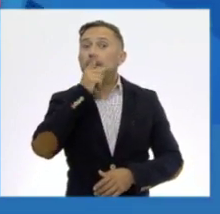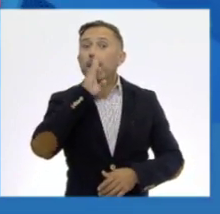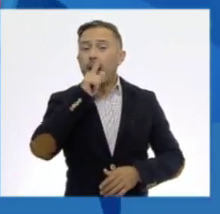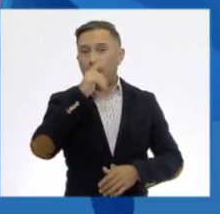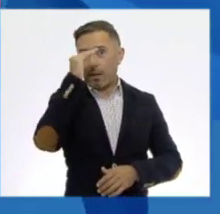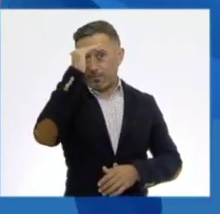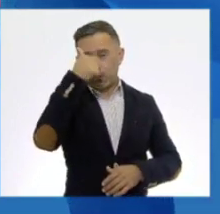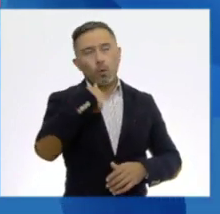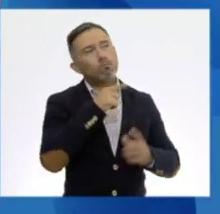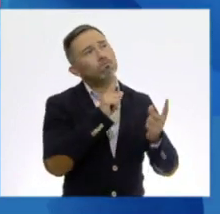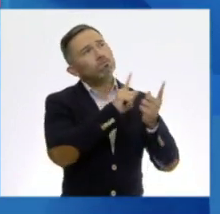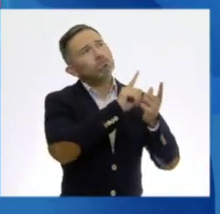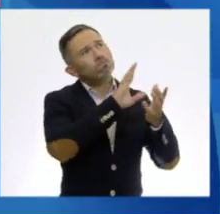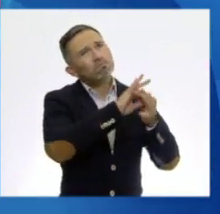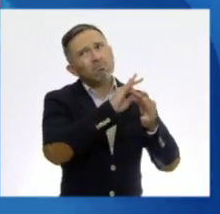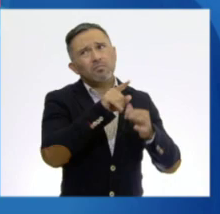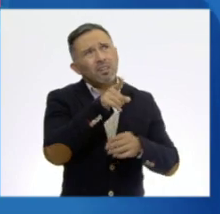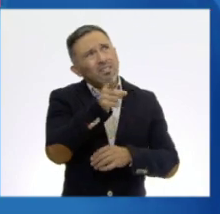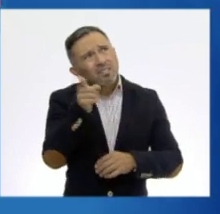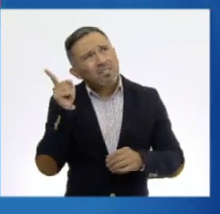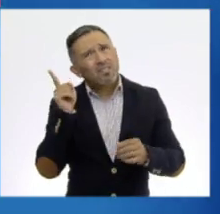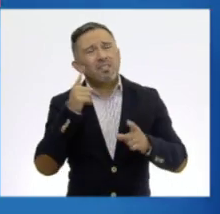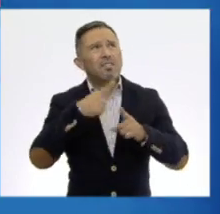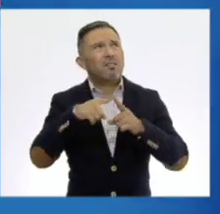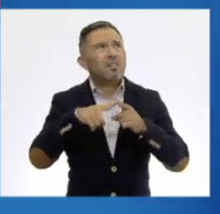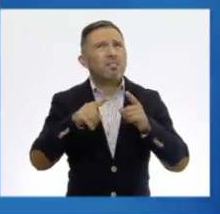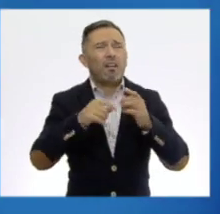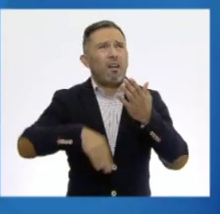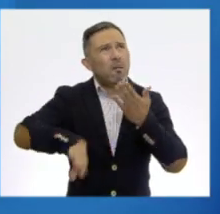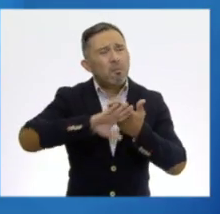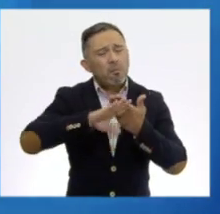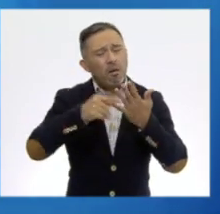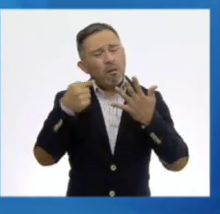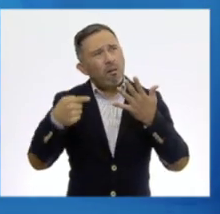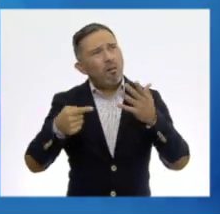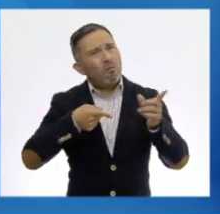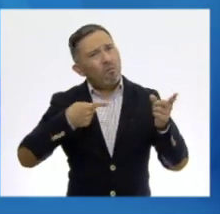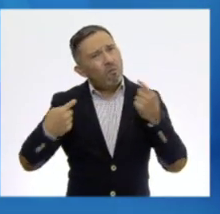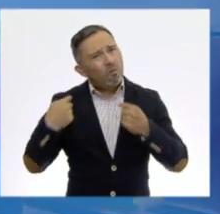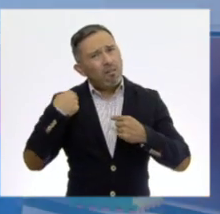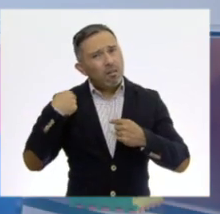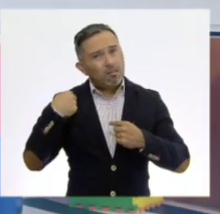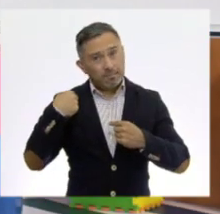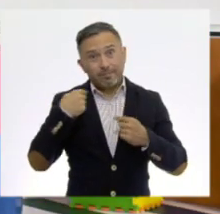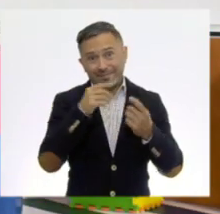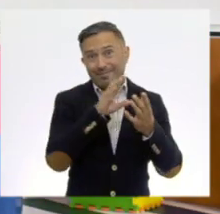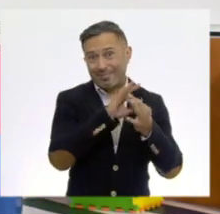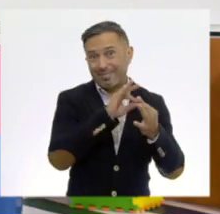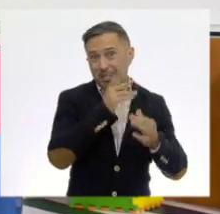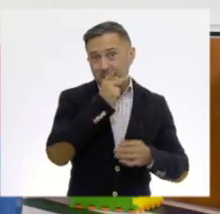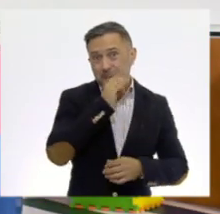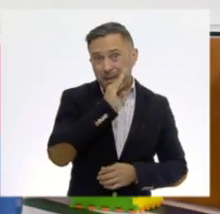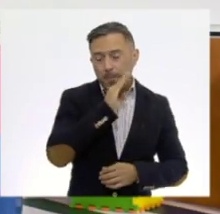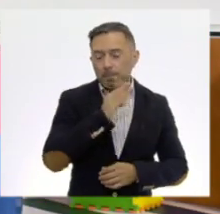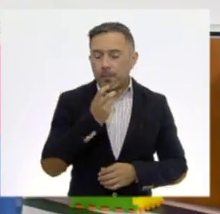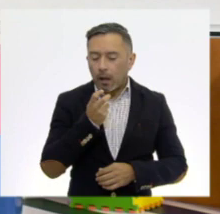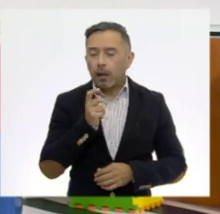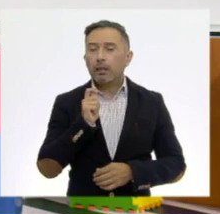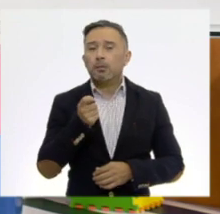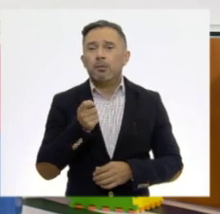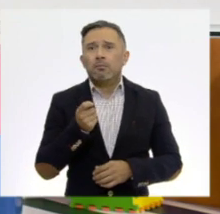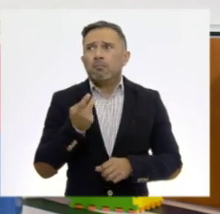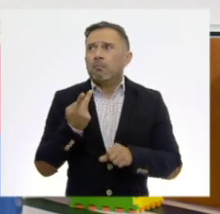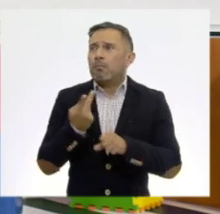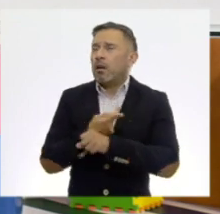la situación que te afecta de diferentes formas. Esto, si te das cuenta, ya implica que tú puedas hablar sobre lo que te